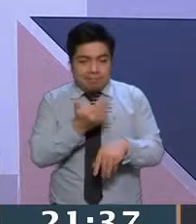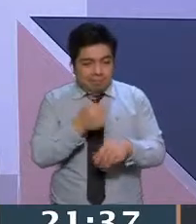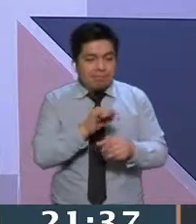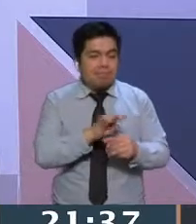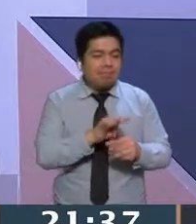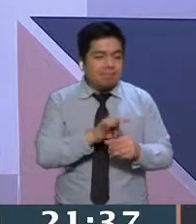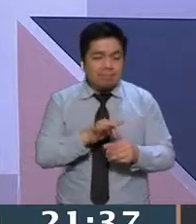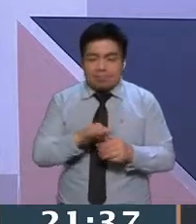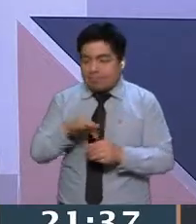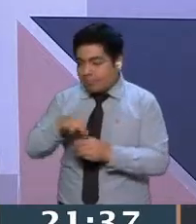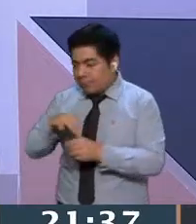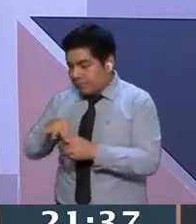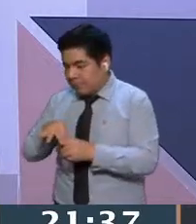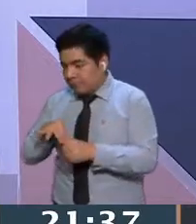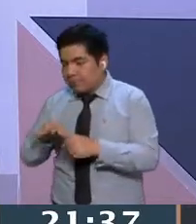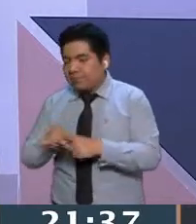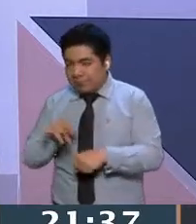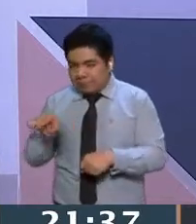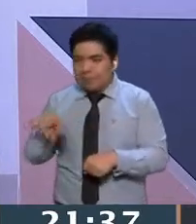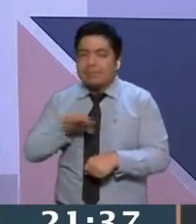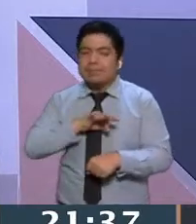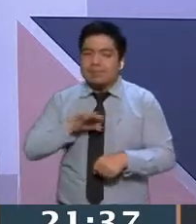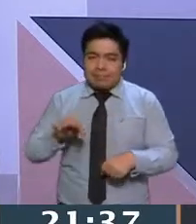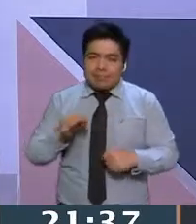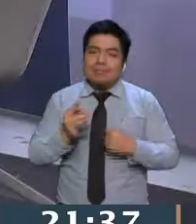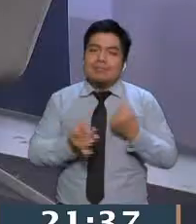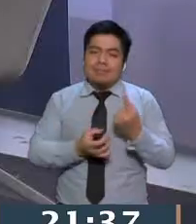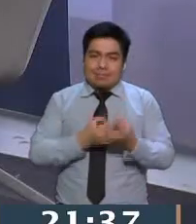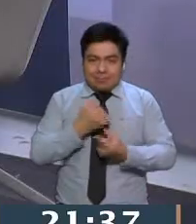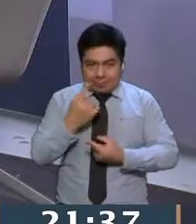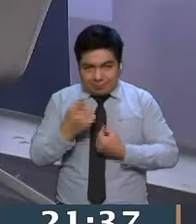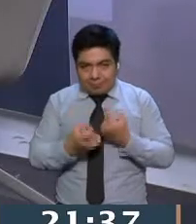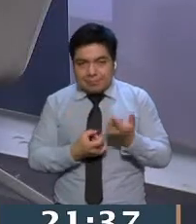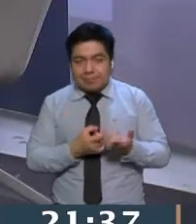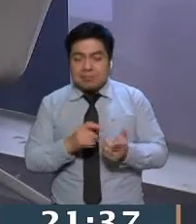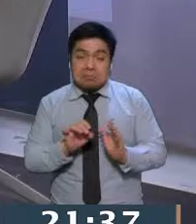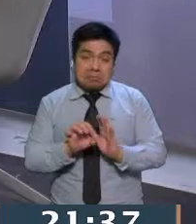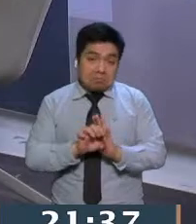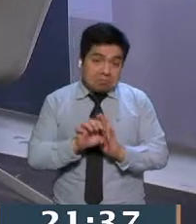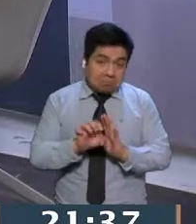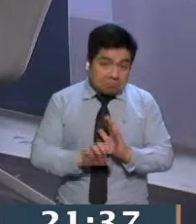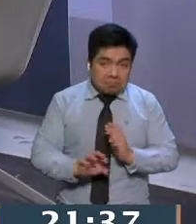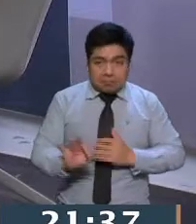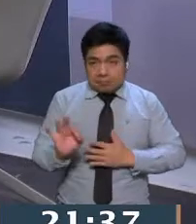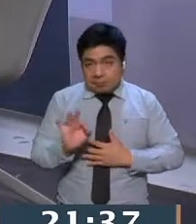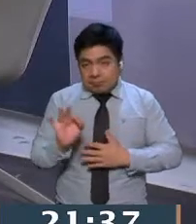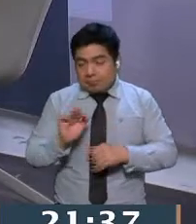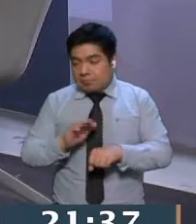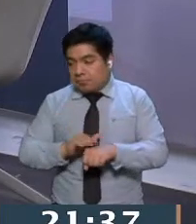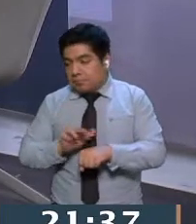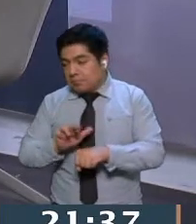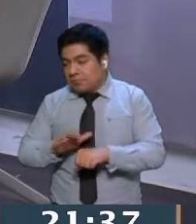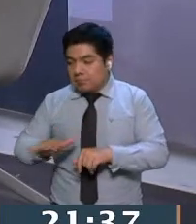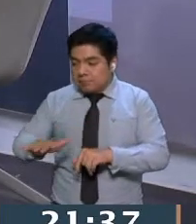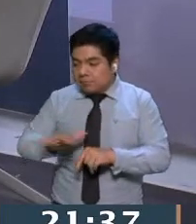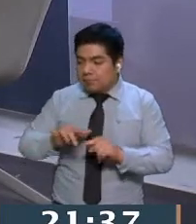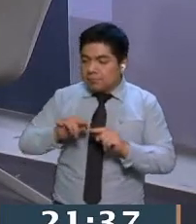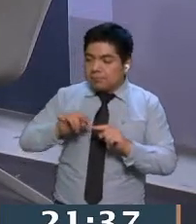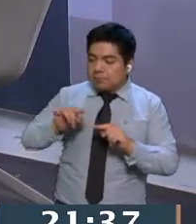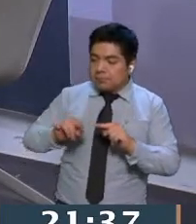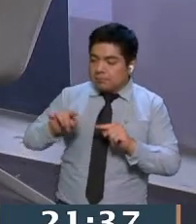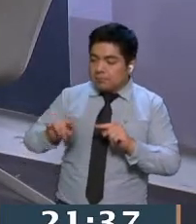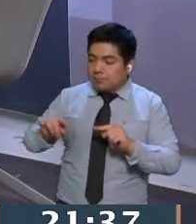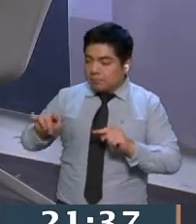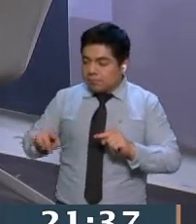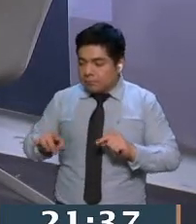porque obviamente lo tienen, obviamente estamos hablando de que a lo mejor hay una mayoría en términos de la estadística electoral que